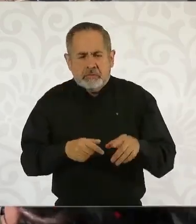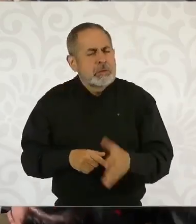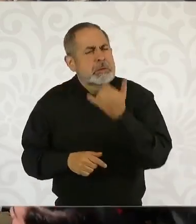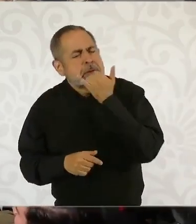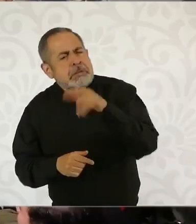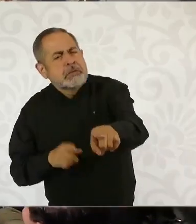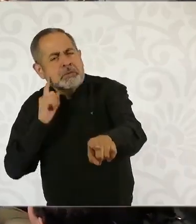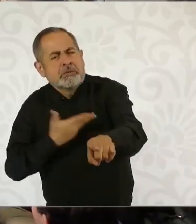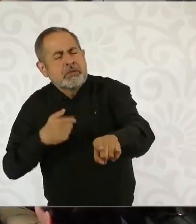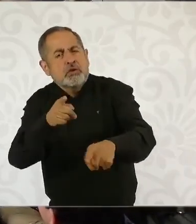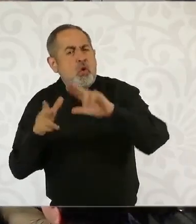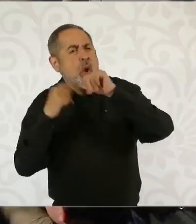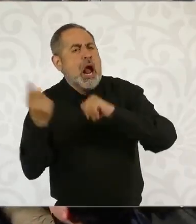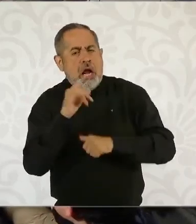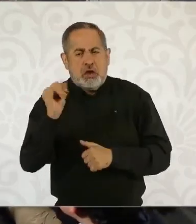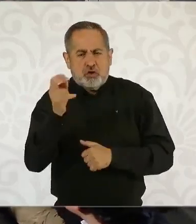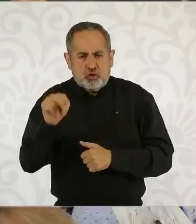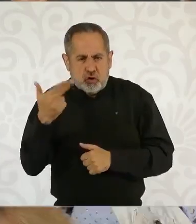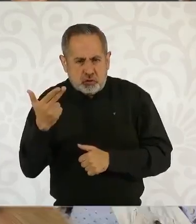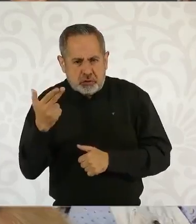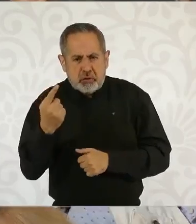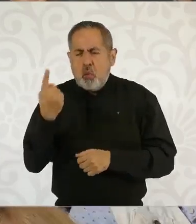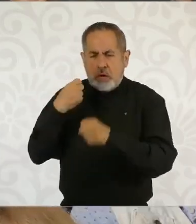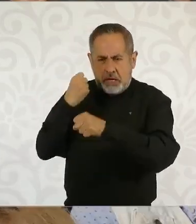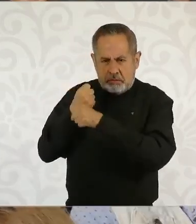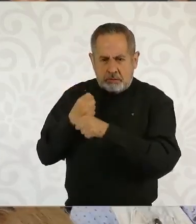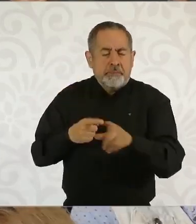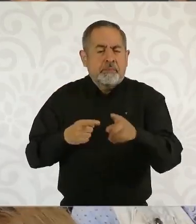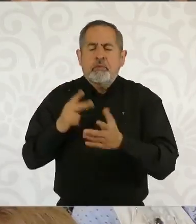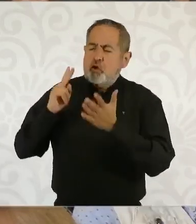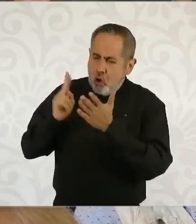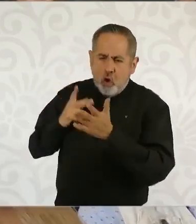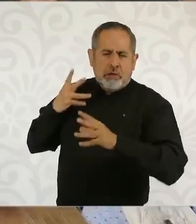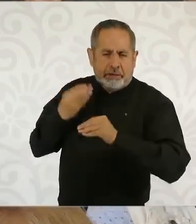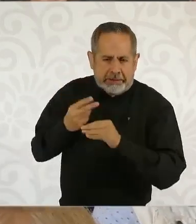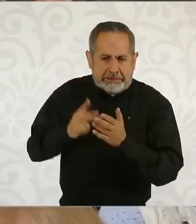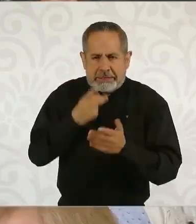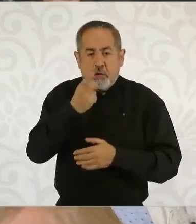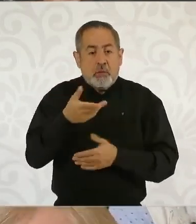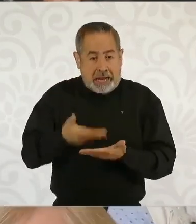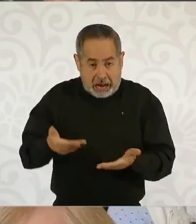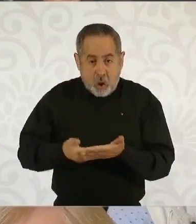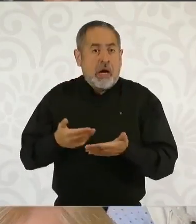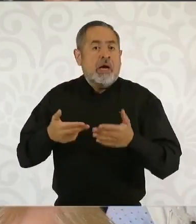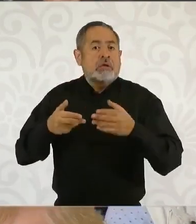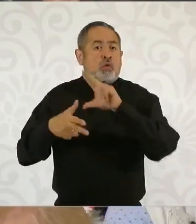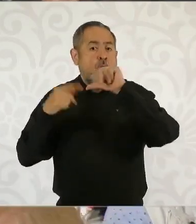huracán? El huracán John el año pasado. John. Sí, y lo traigo a cuenta porque ahora con el huracán Eric